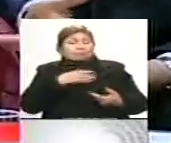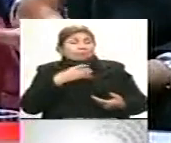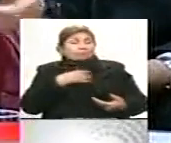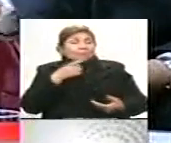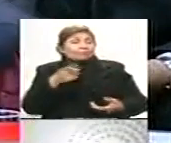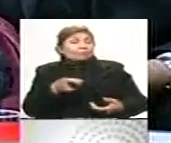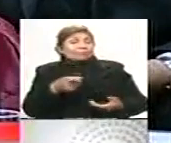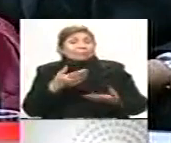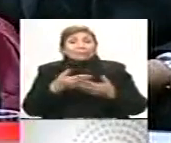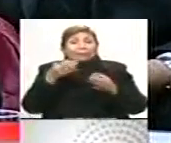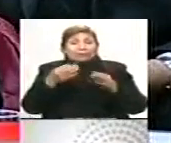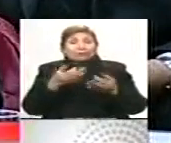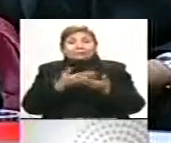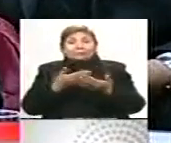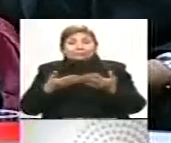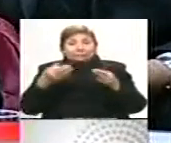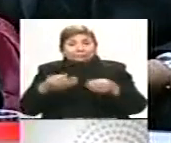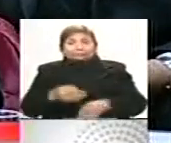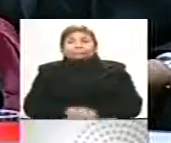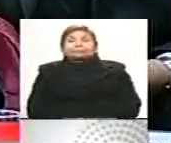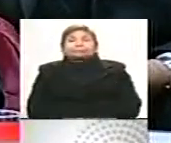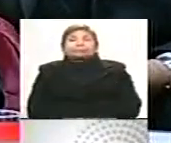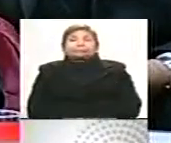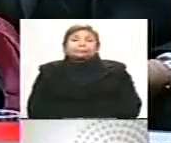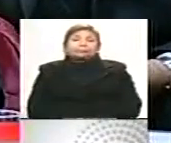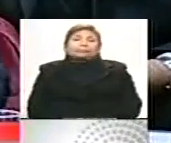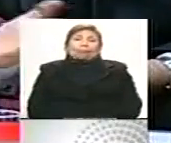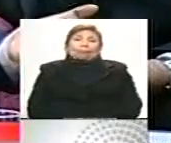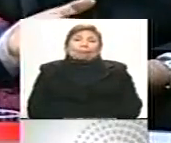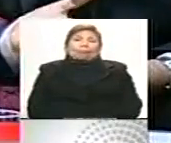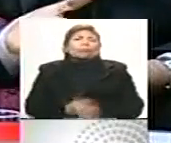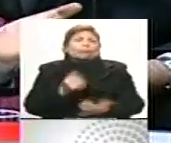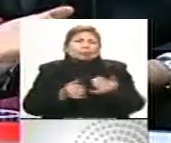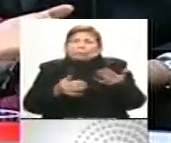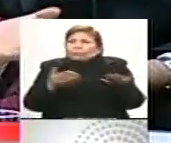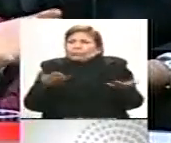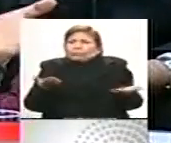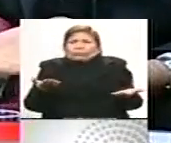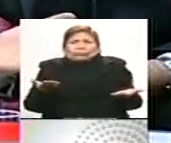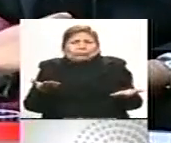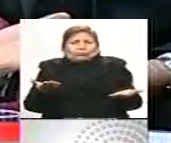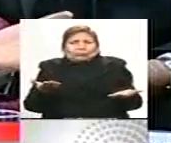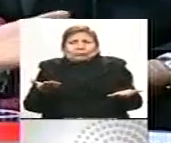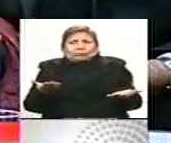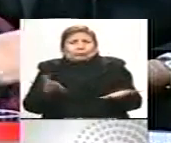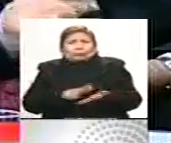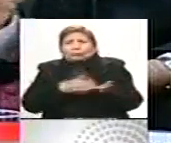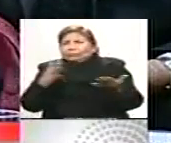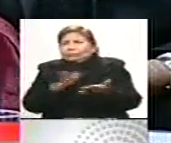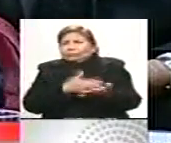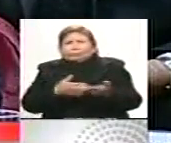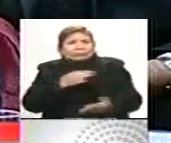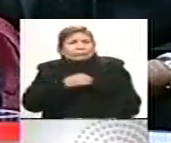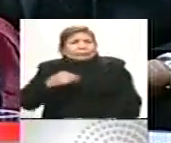tiene que ver con los derechos fundamentales. Y por último, no existe derecho fundamental a ser